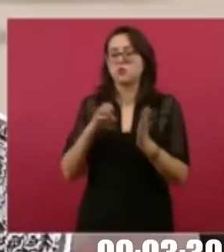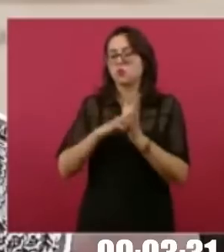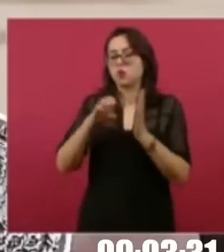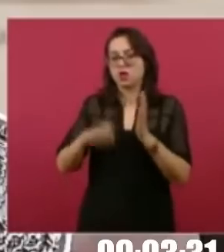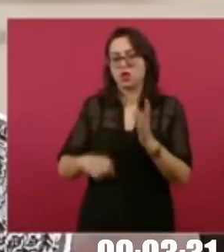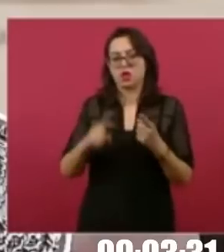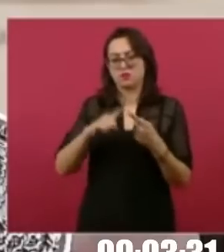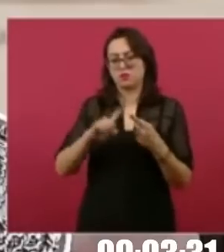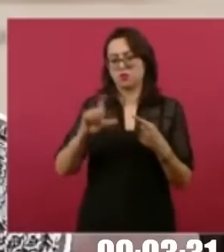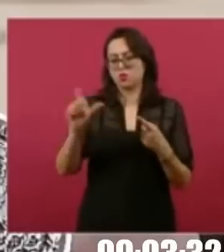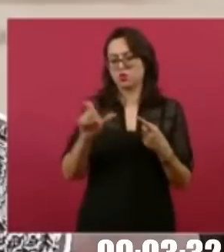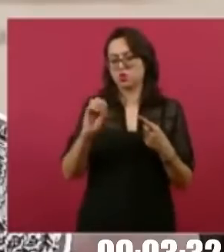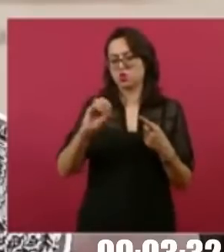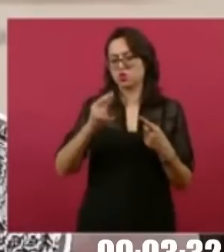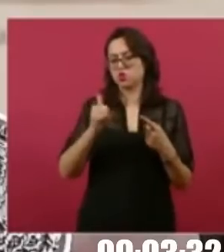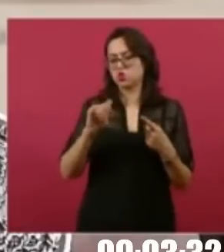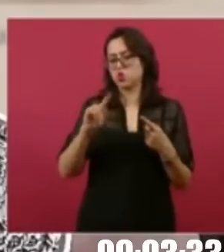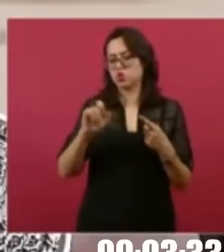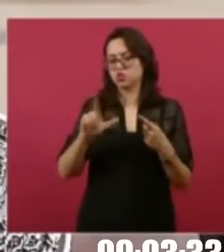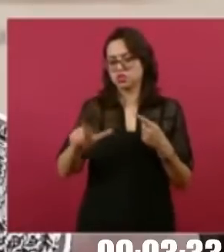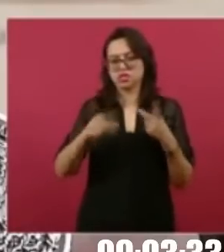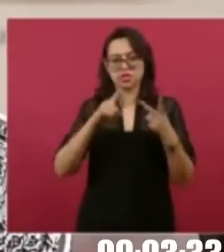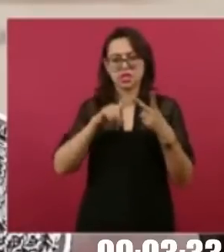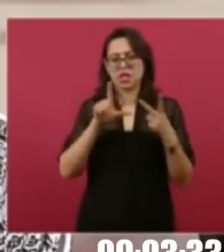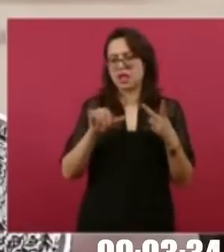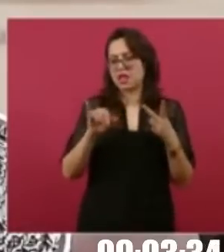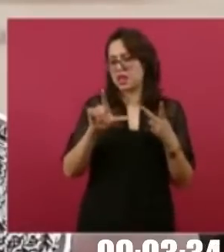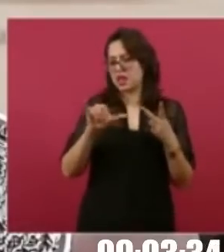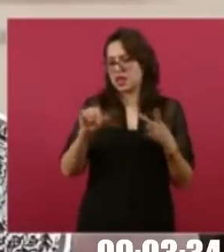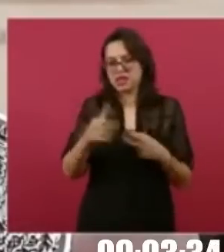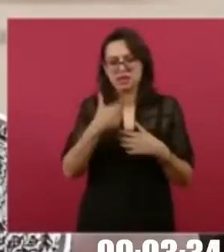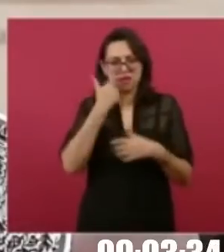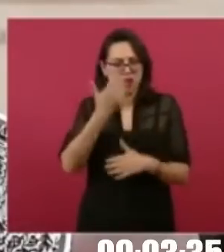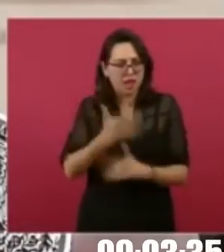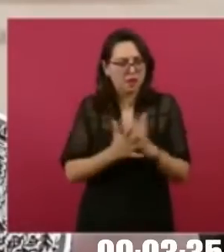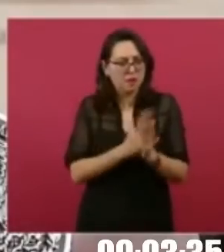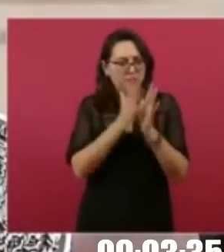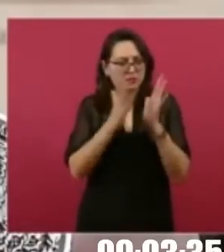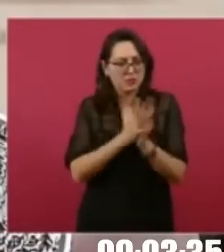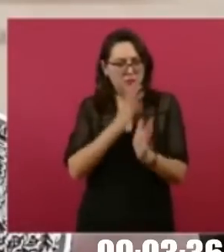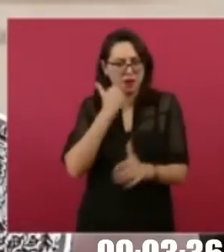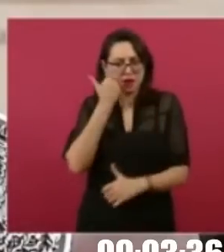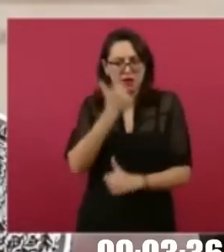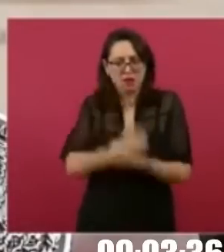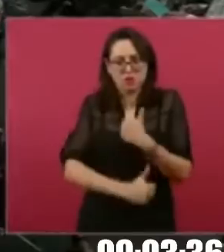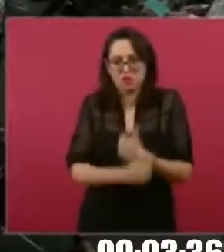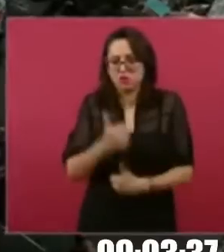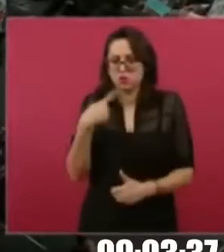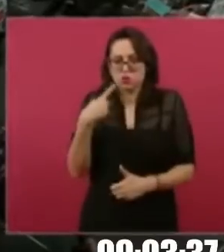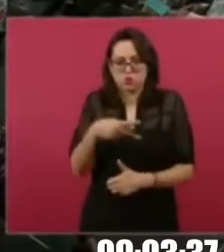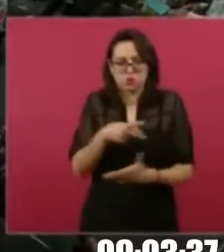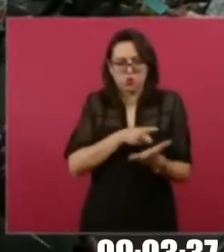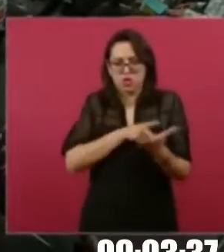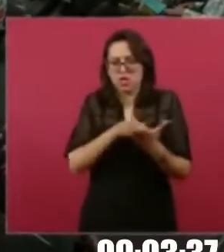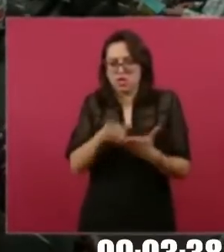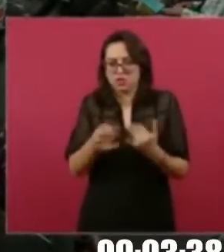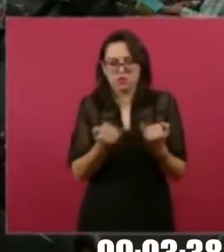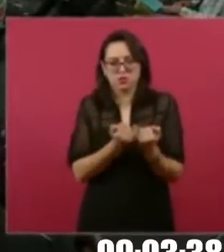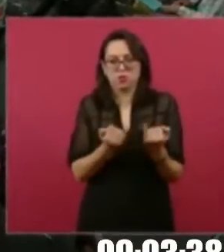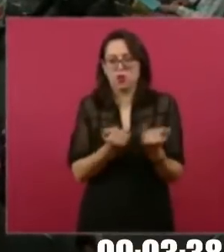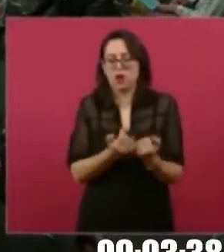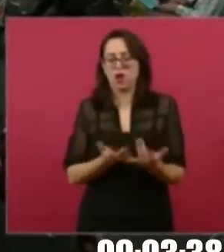Xóchitl ni a Lili Téllez todos tienen derecho este todos tienen